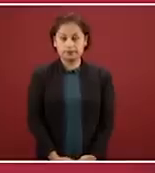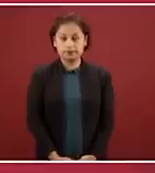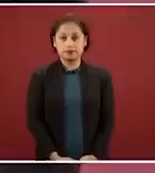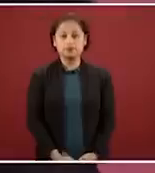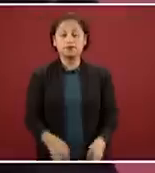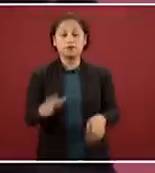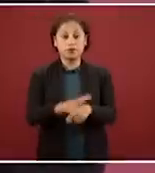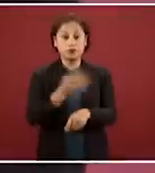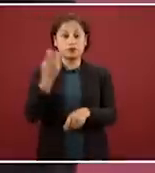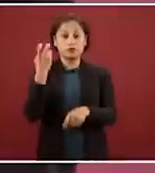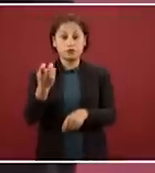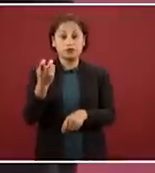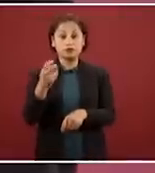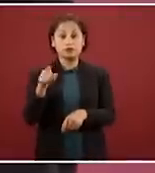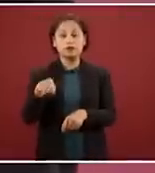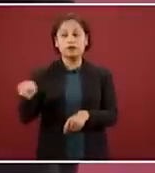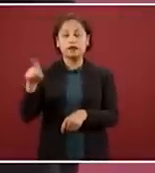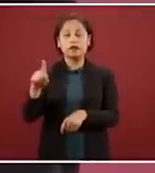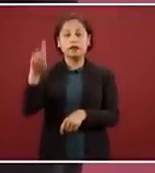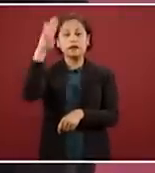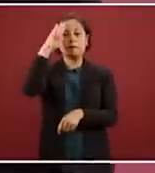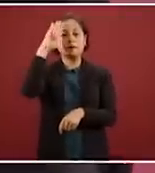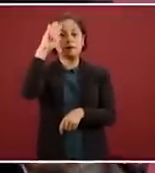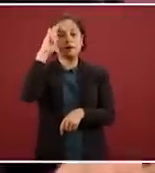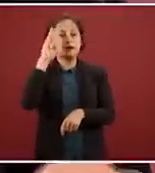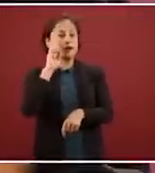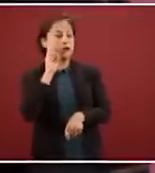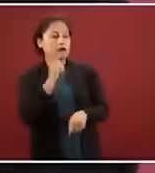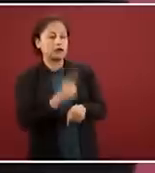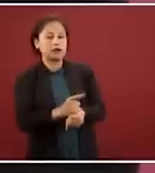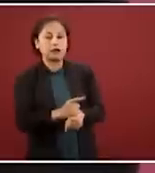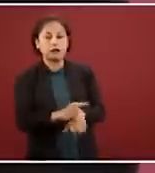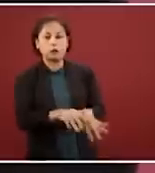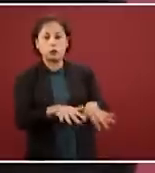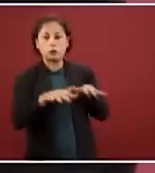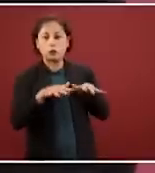irse por las apariencias, no es la tecnología.